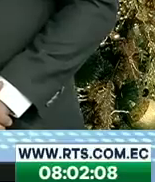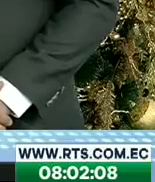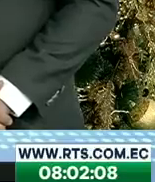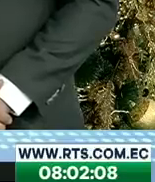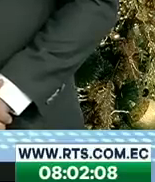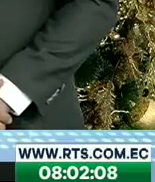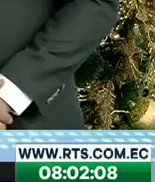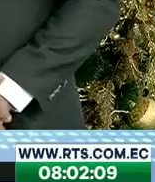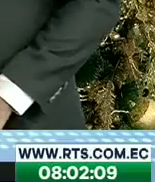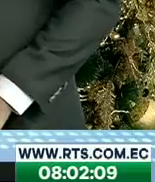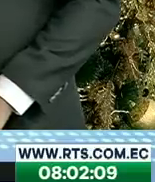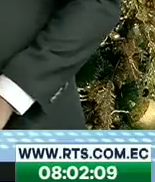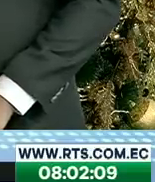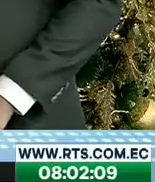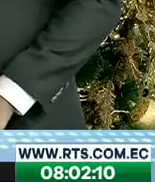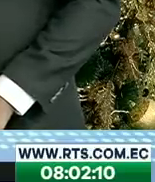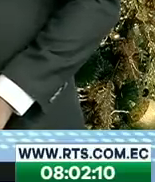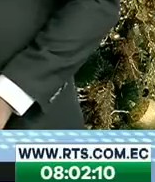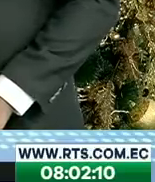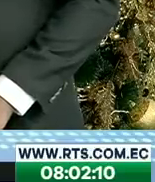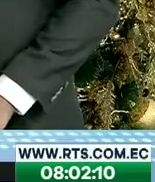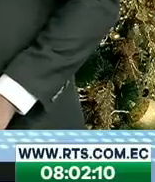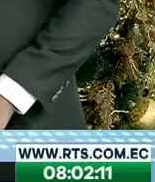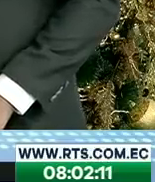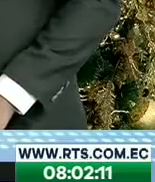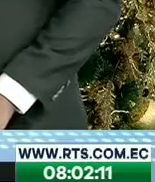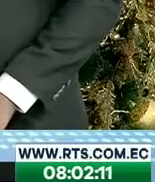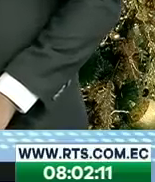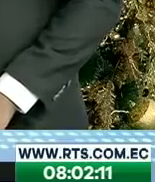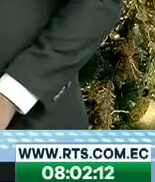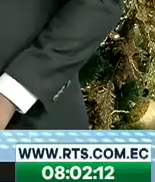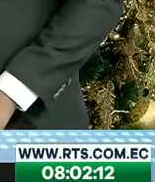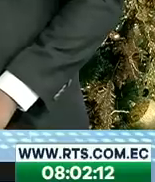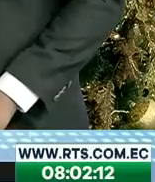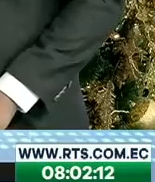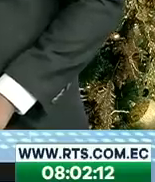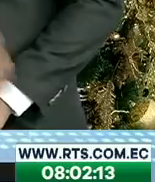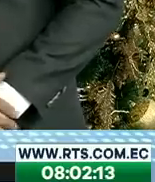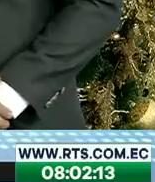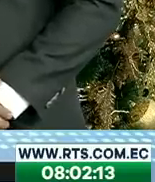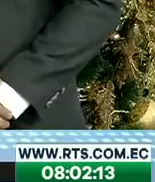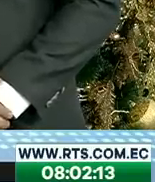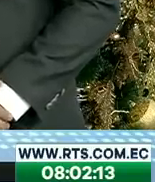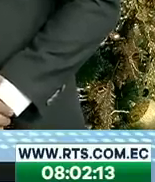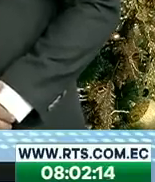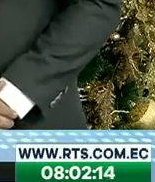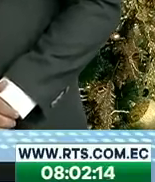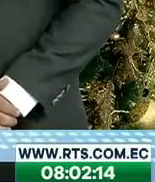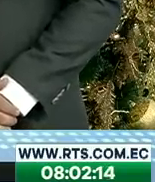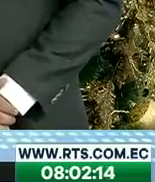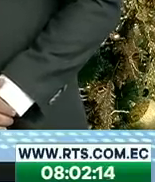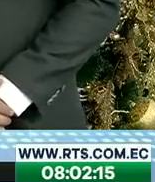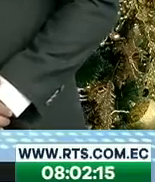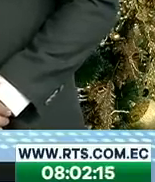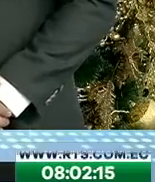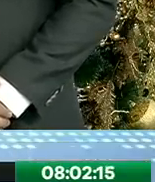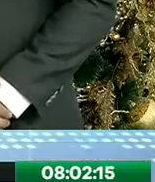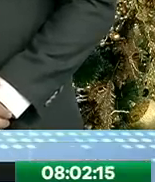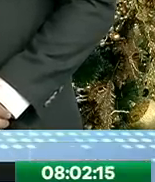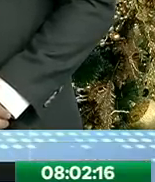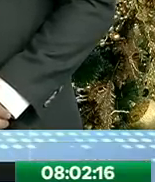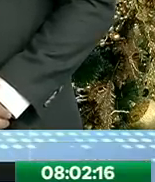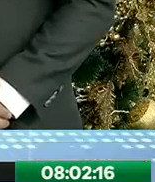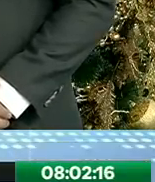ese empate. Yo por lo menos le contabilicé 3 sacadas, precisas. Sí, correcto. Precisa, 3 o 4 precisas.